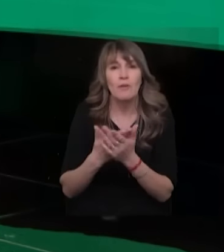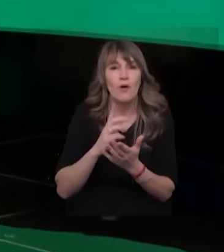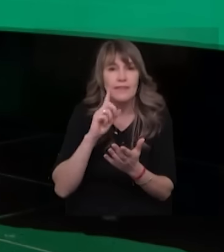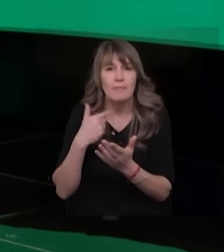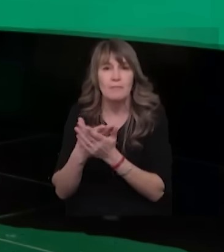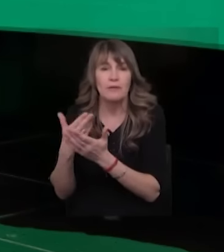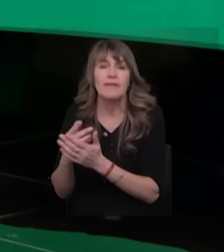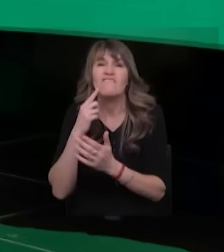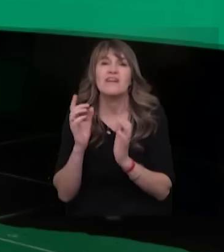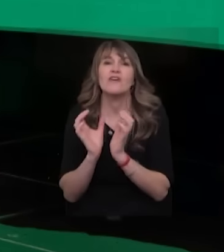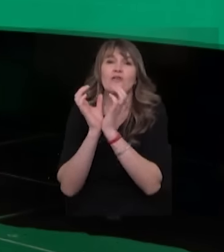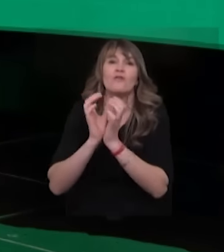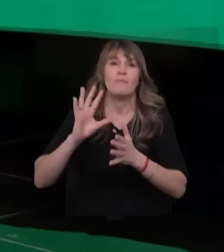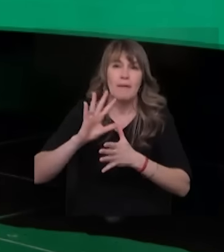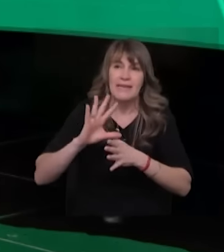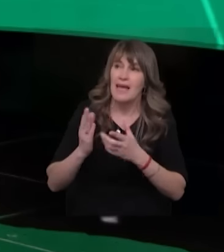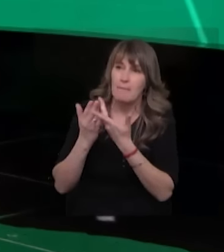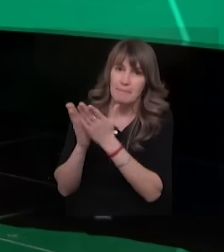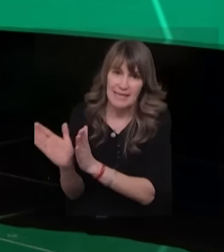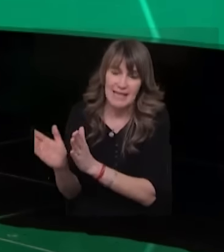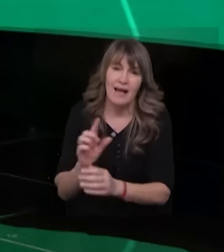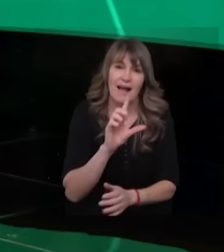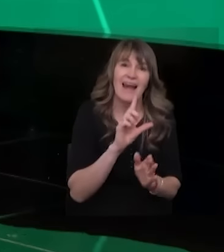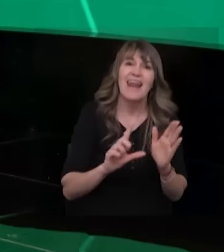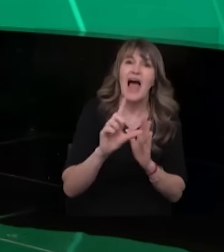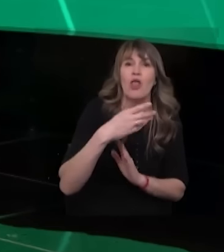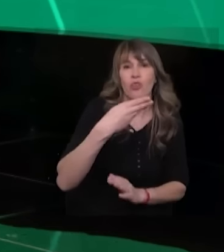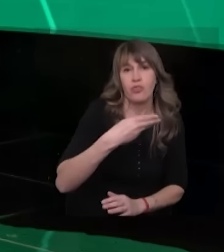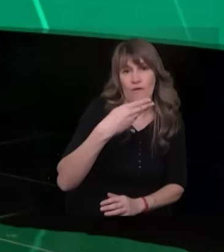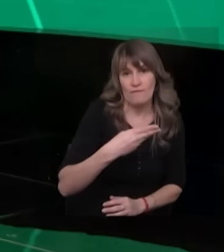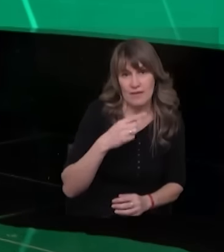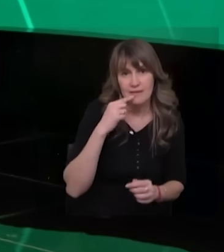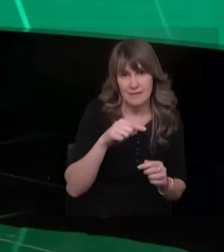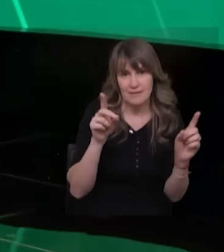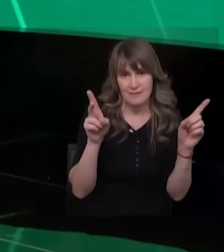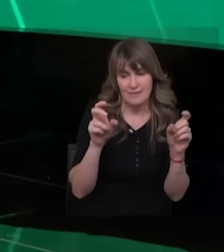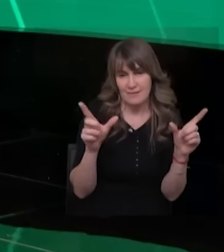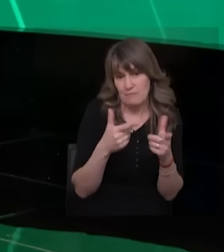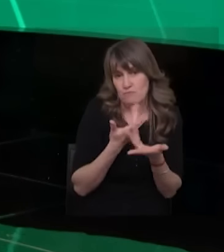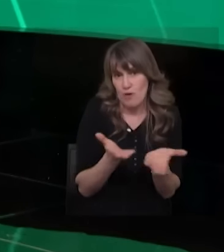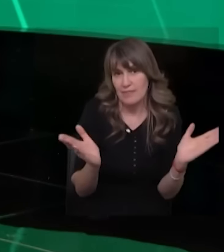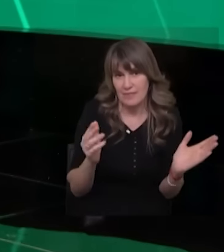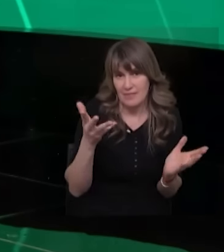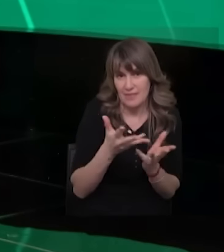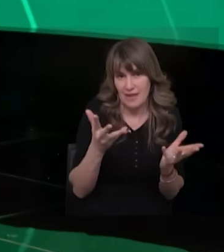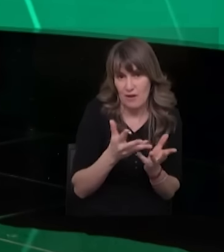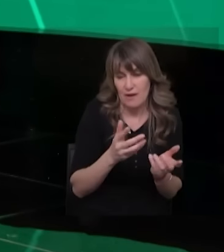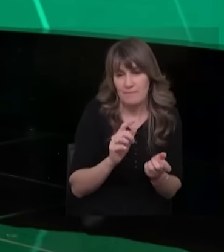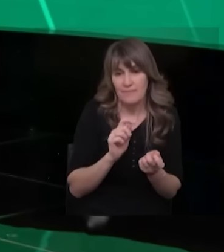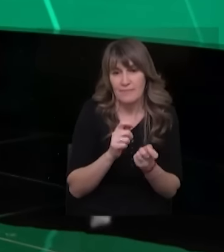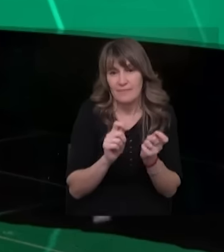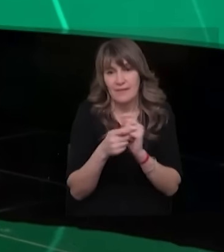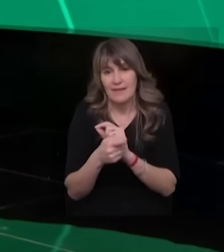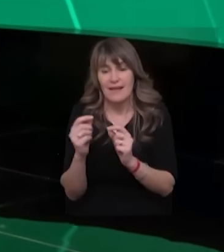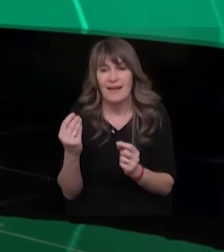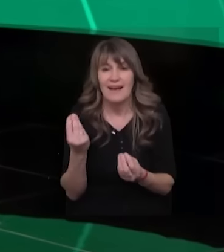señal la Copa América que empieza en otra lado en la pantalla de TV ciudad bueno así que los invitamos a a quedarse quizás cambiando de un lado al otro porque